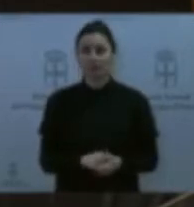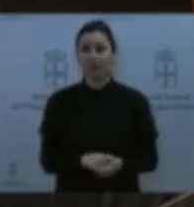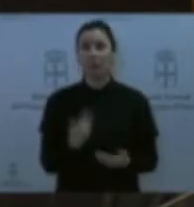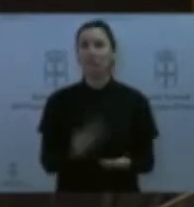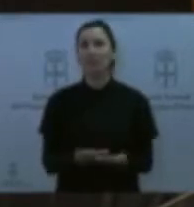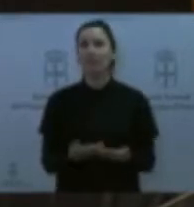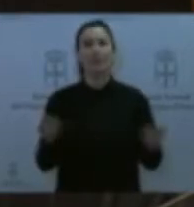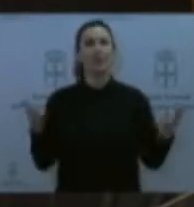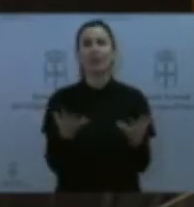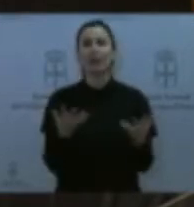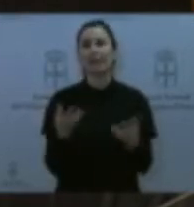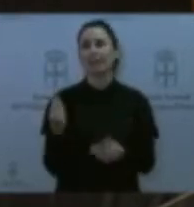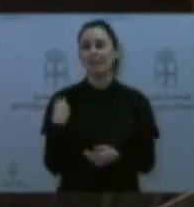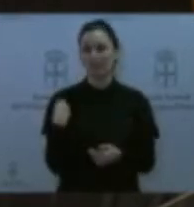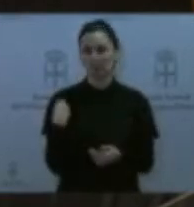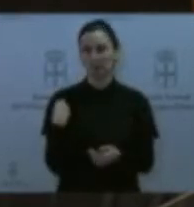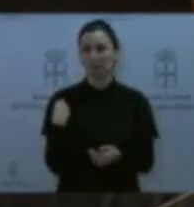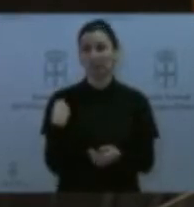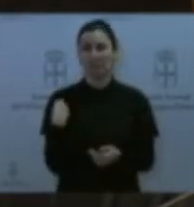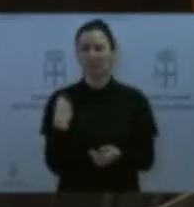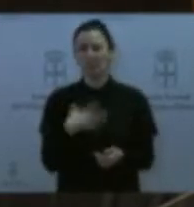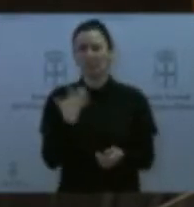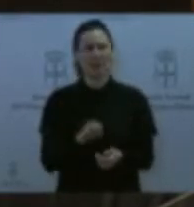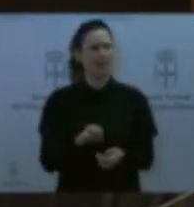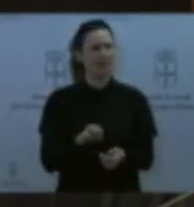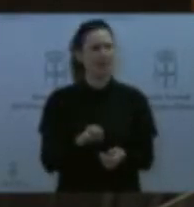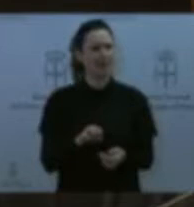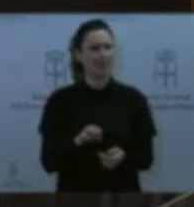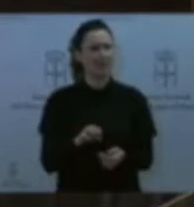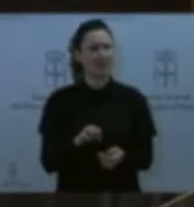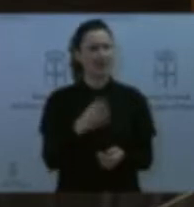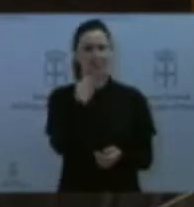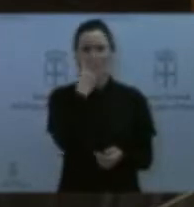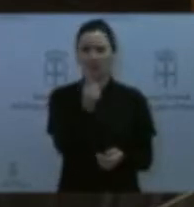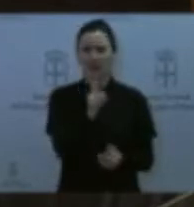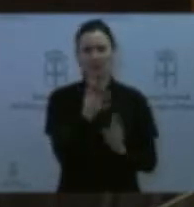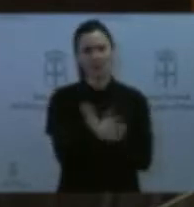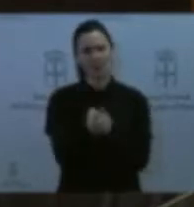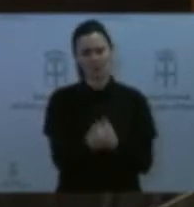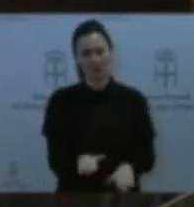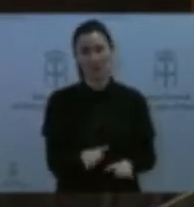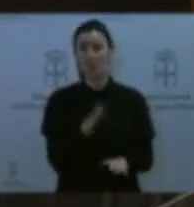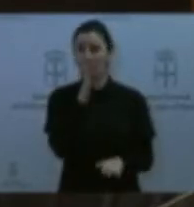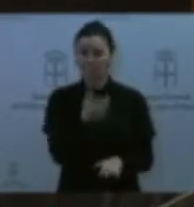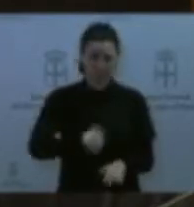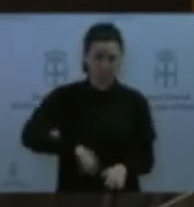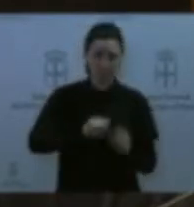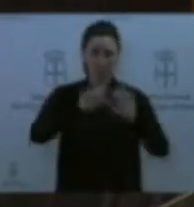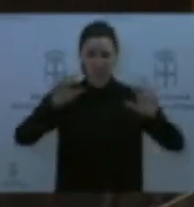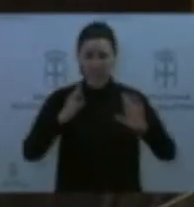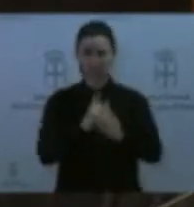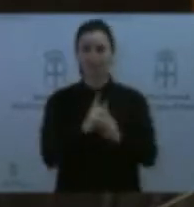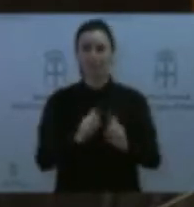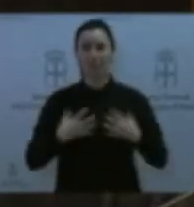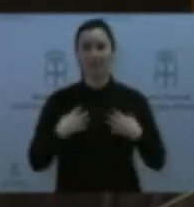algo no entendió o seguramente lo expliqué mal, porque muchos tenemos clarísimo que el transporte sanitario, tanto urgente como